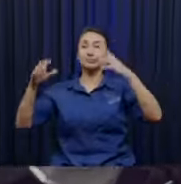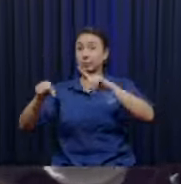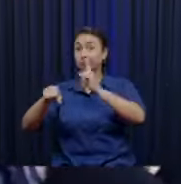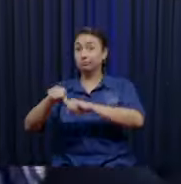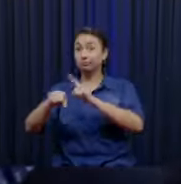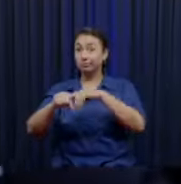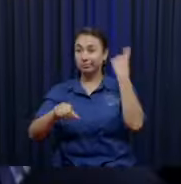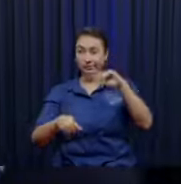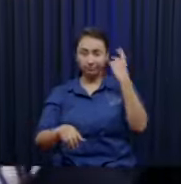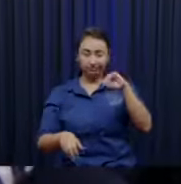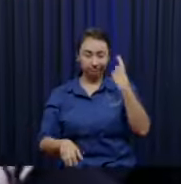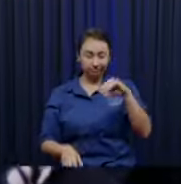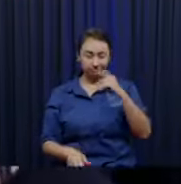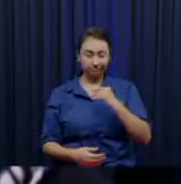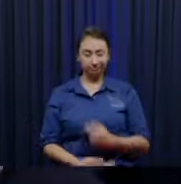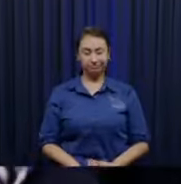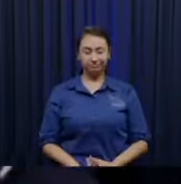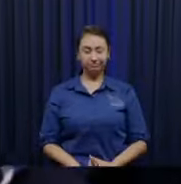Jesús.